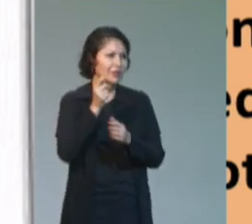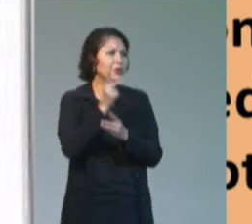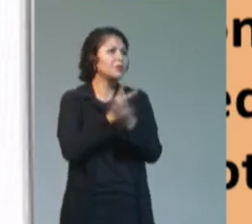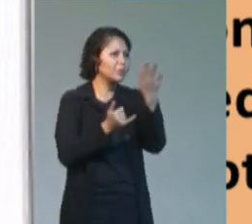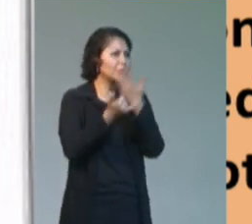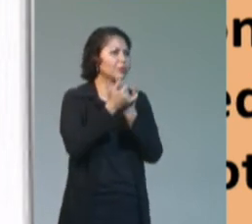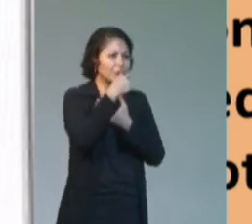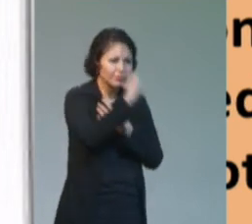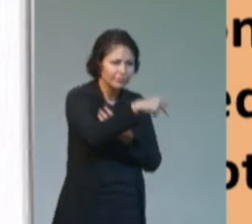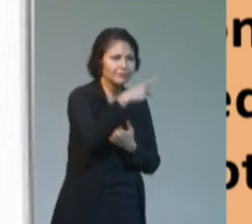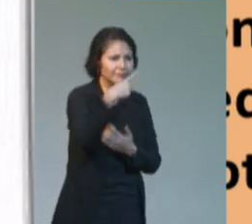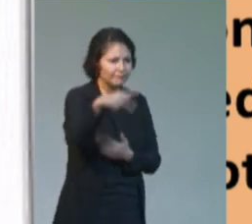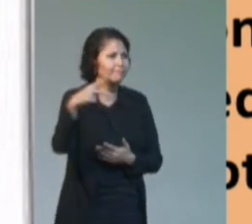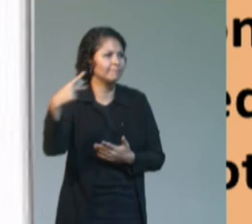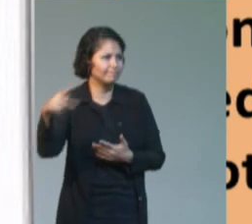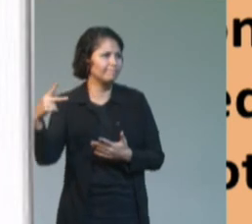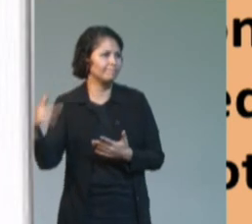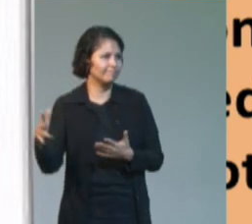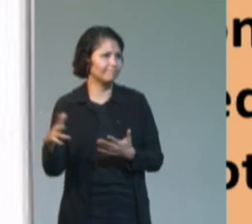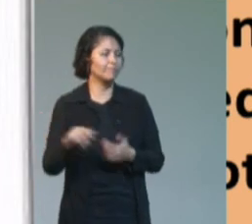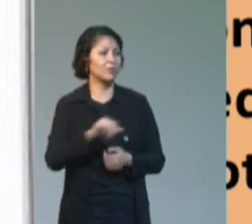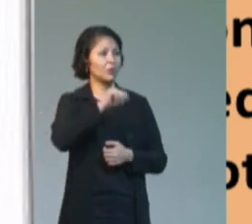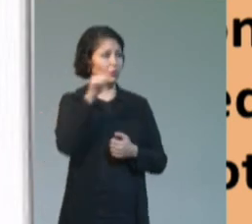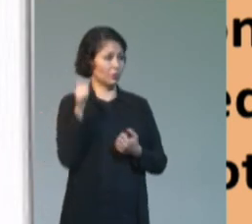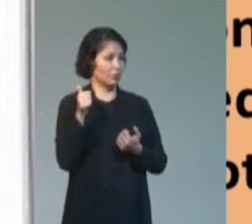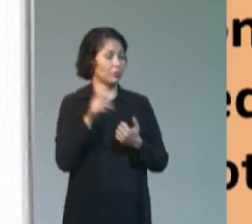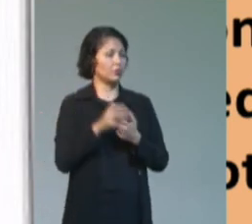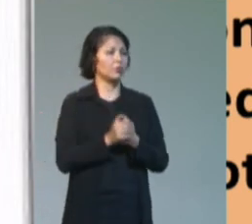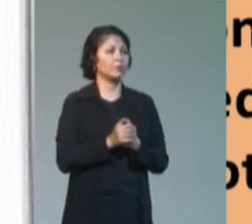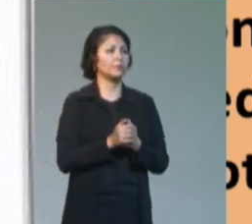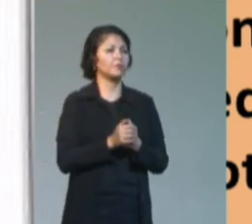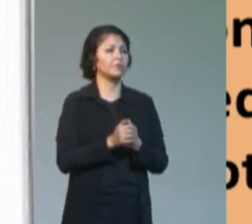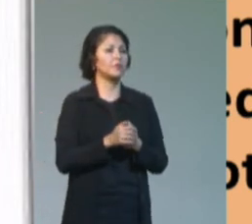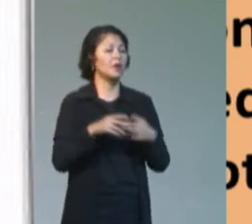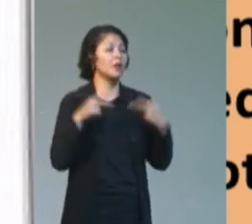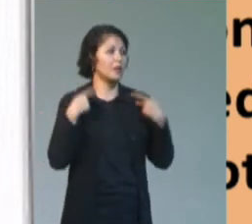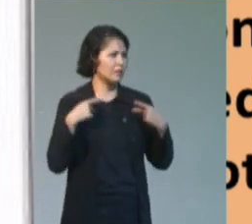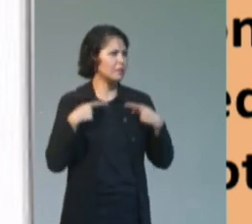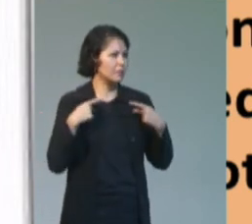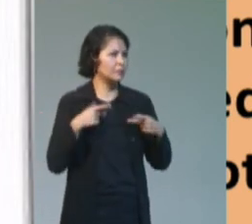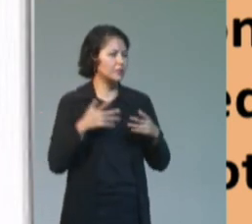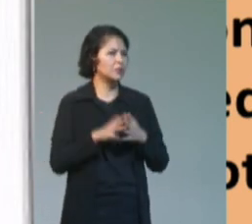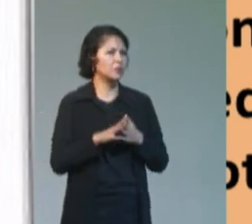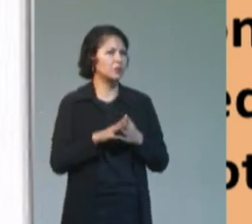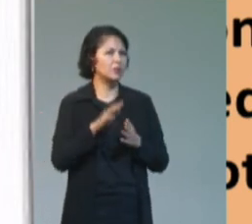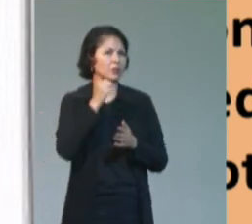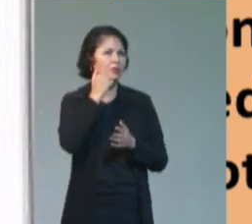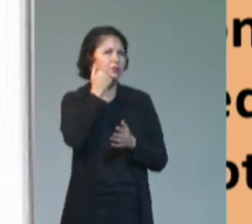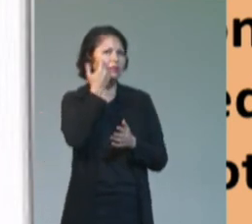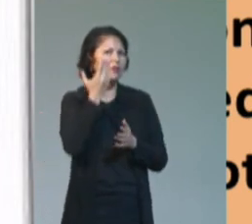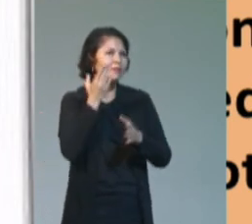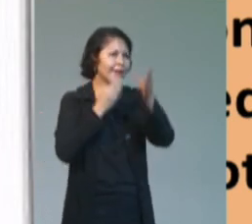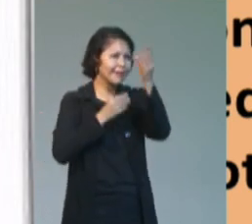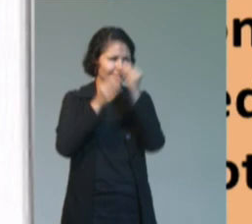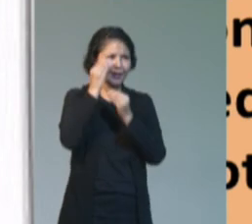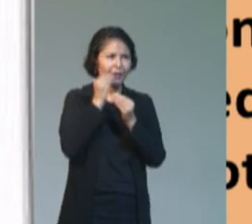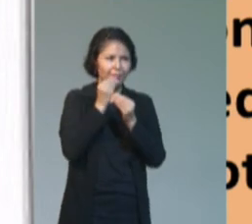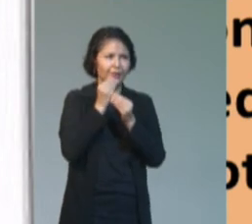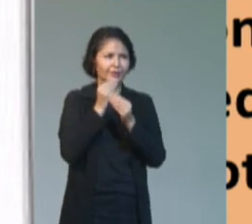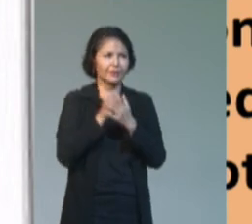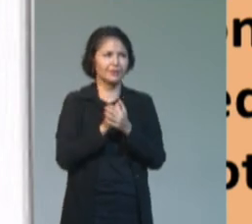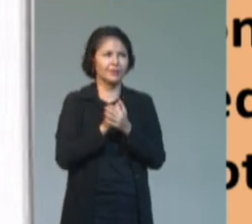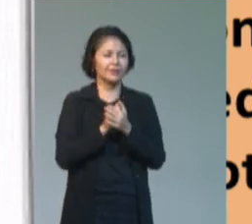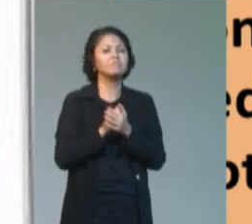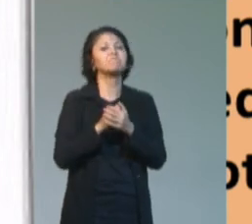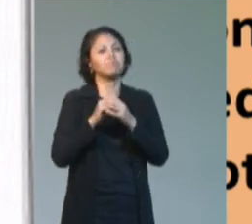que nos viene a decir es que hay una predisposición por parte de los sujetos a través de sus estilos vamos a llamarlos cognitivos que no